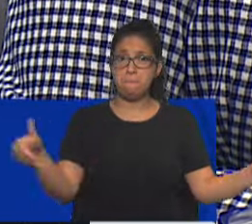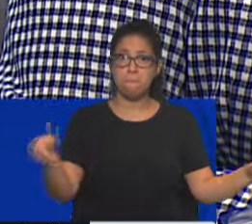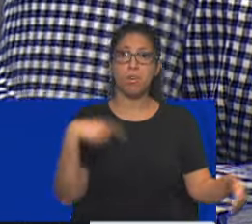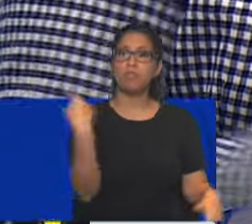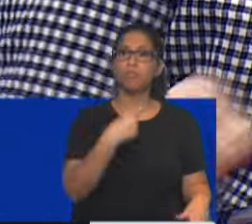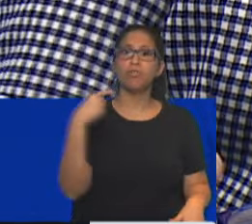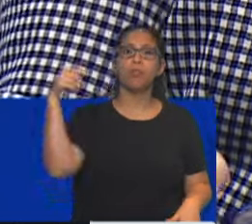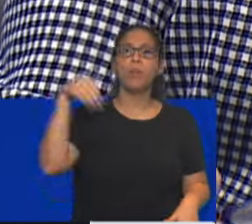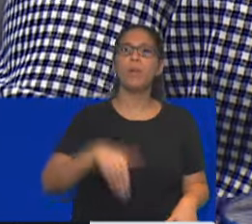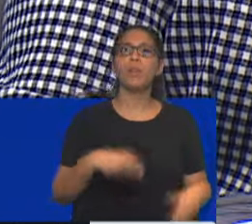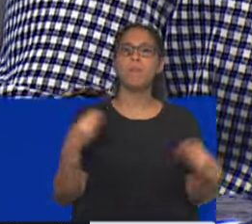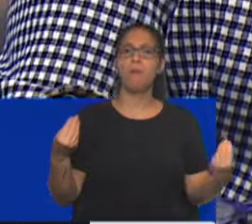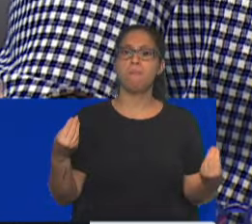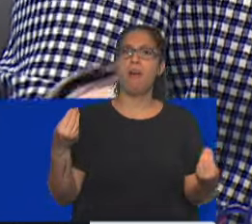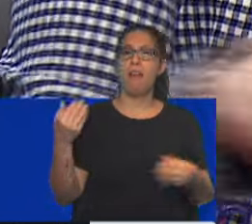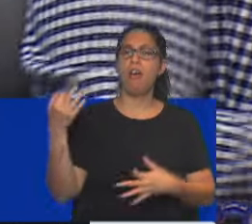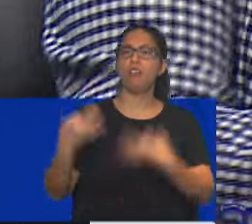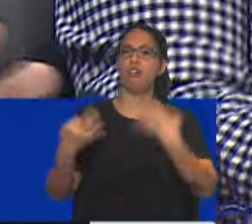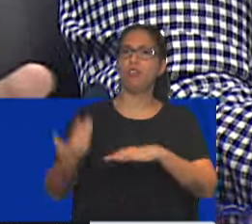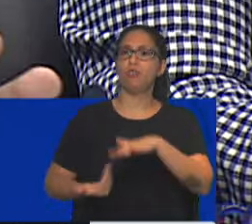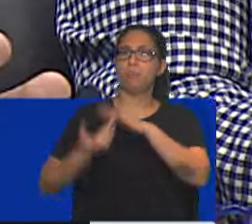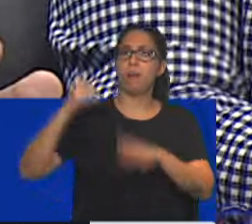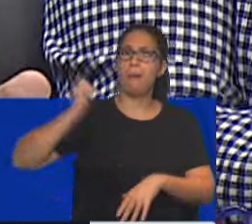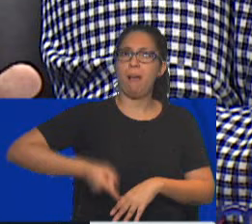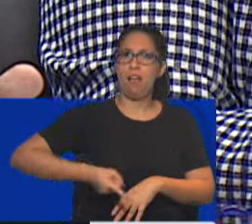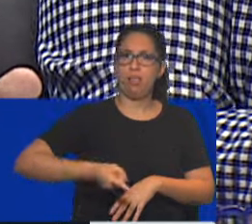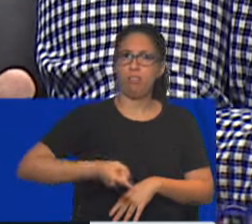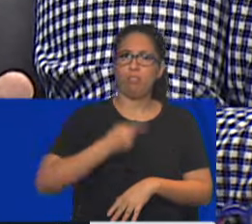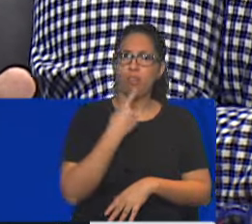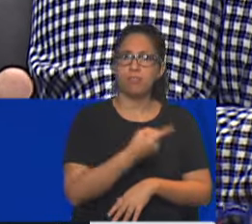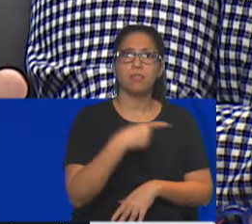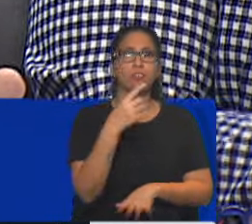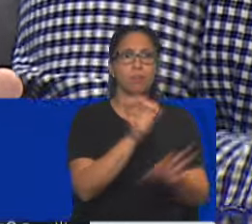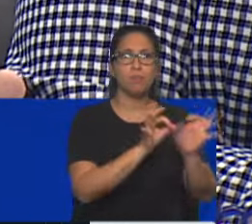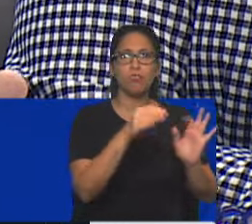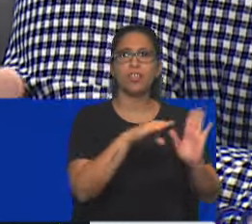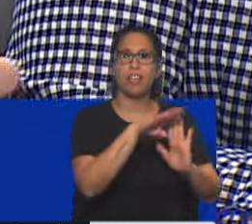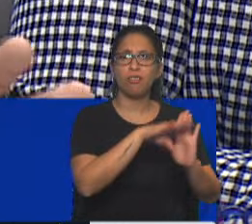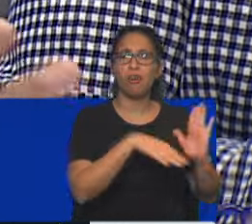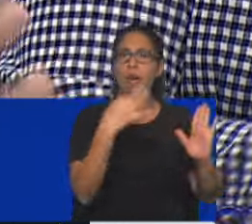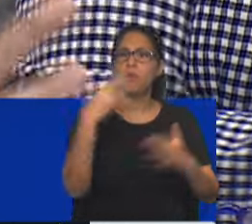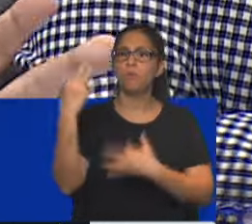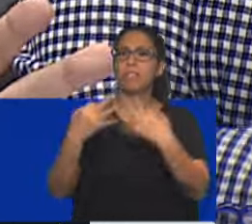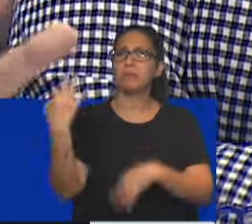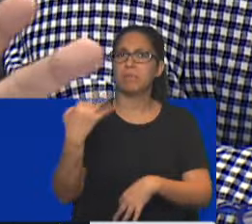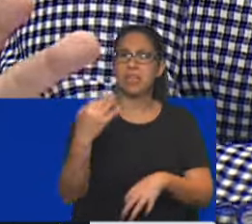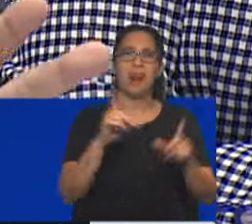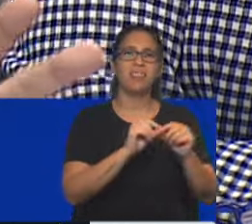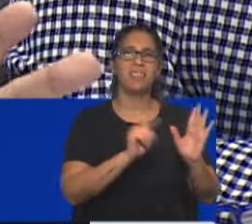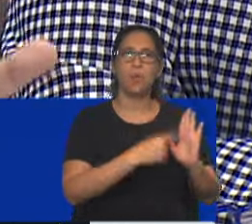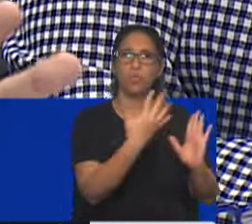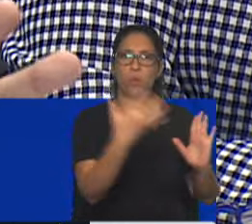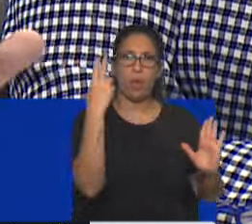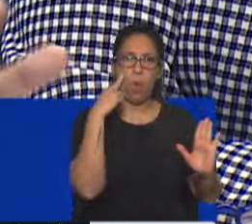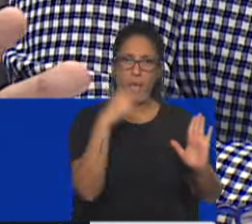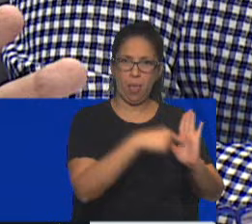cumplir con la manda de la Corte Suprema. Y en el proyecto se establece una justicia especializada, artículo 59 siguiente,